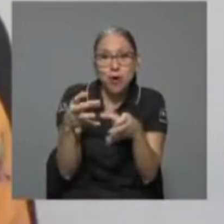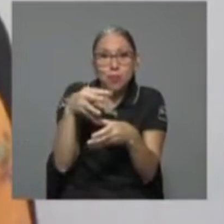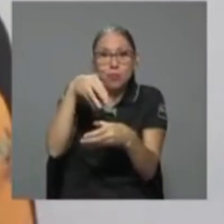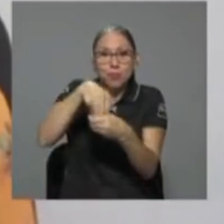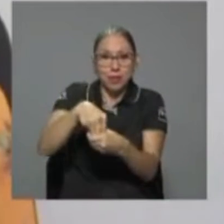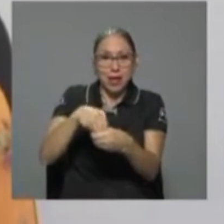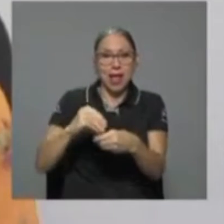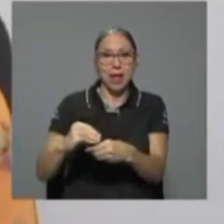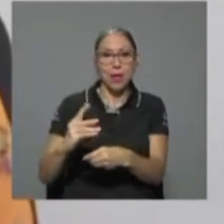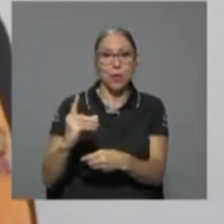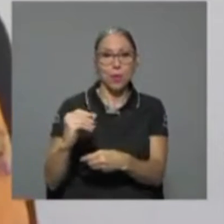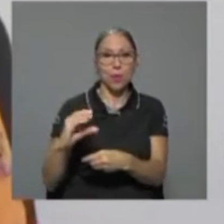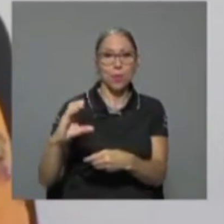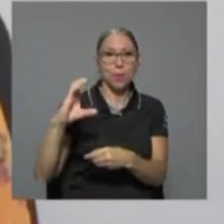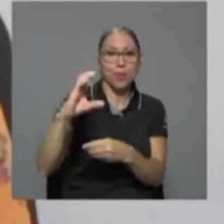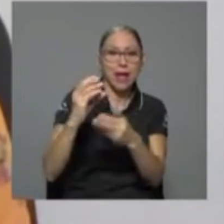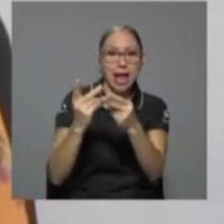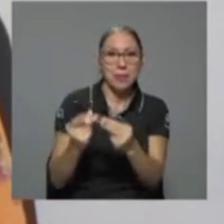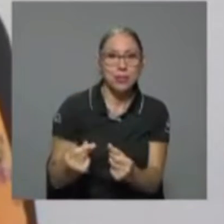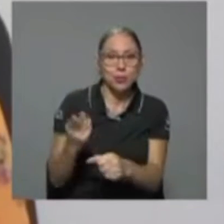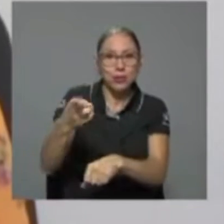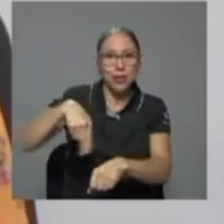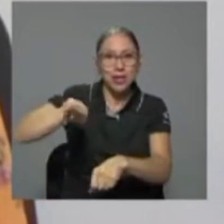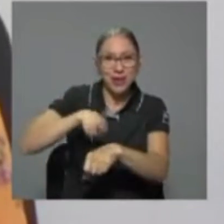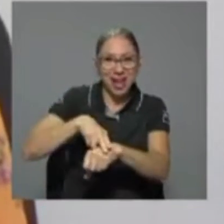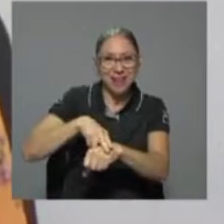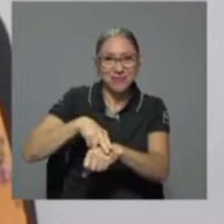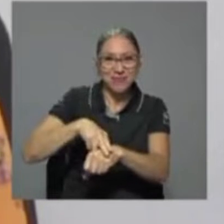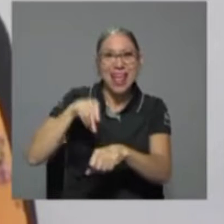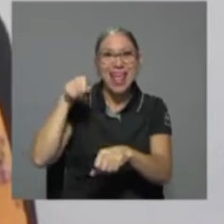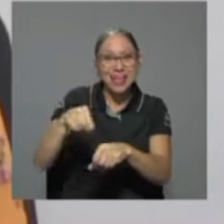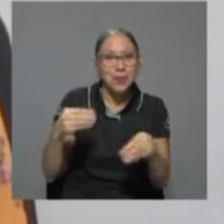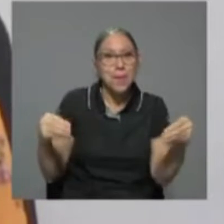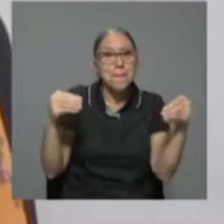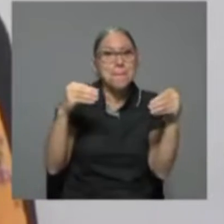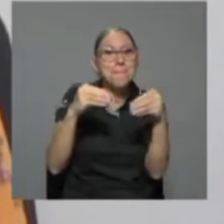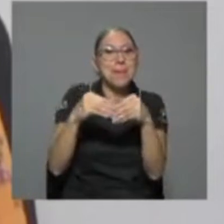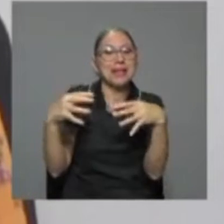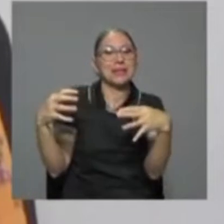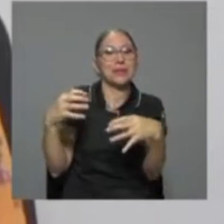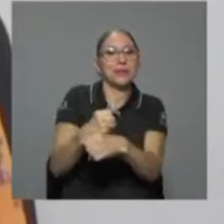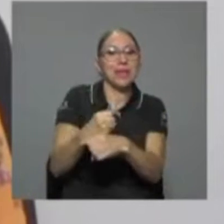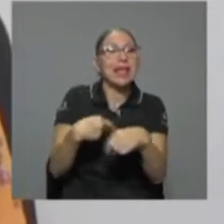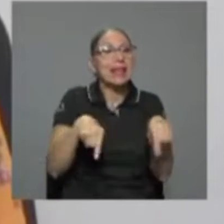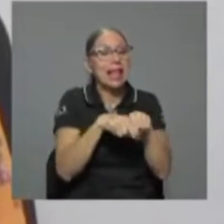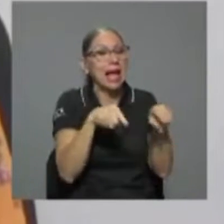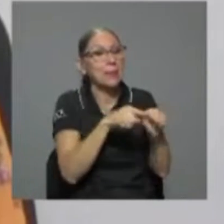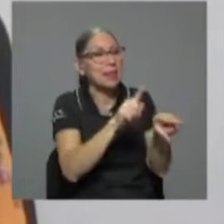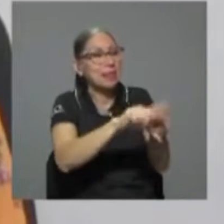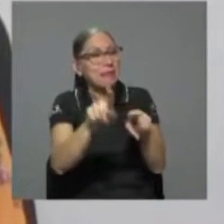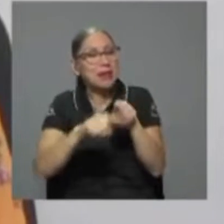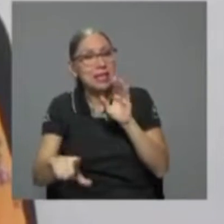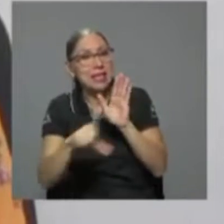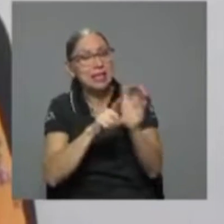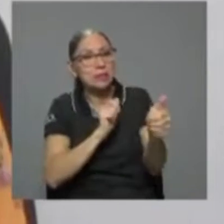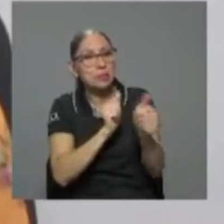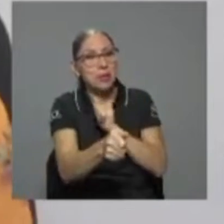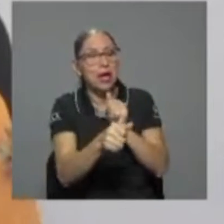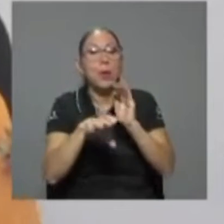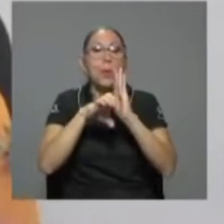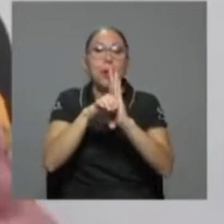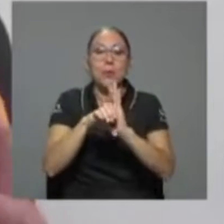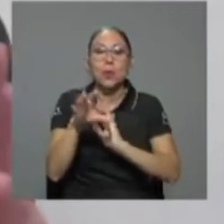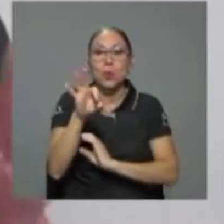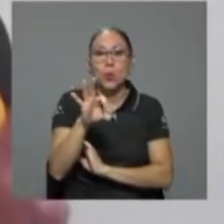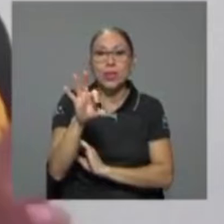integración. Y además también se aprueban otra serie de leyes, ¿verdad? Como la 9925,